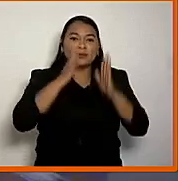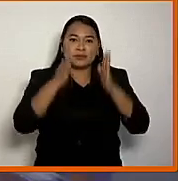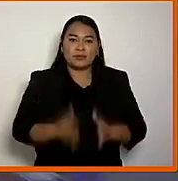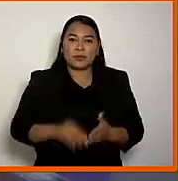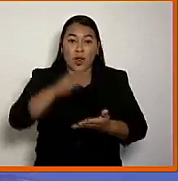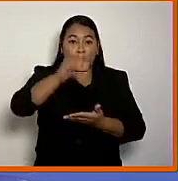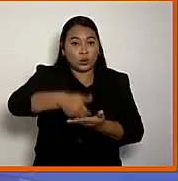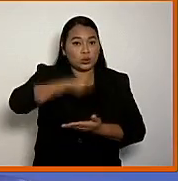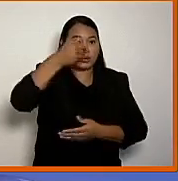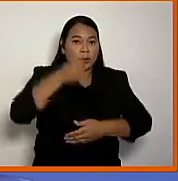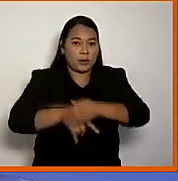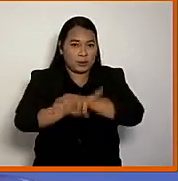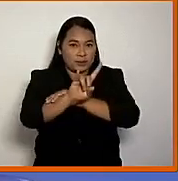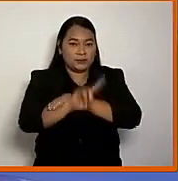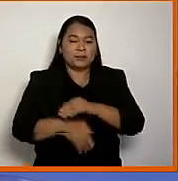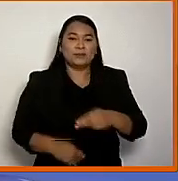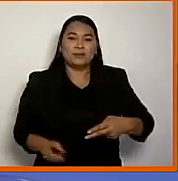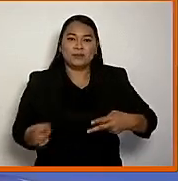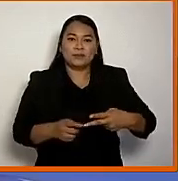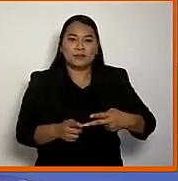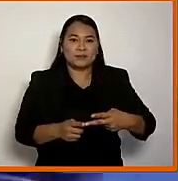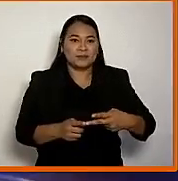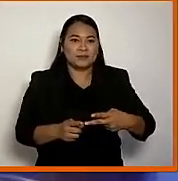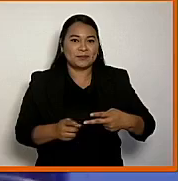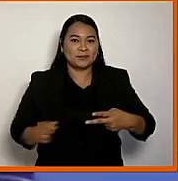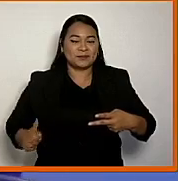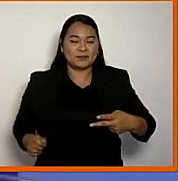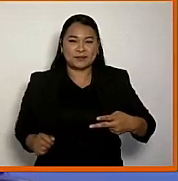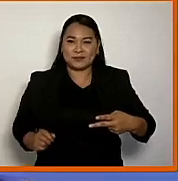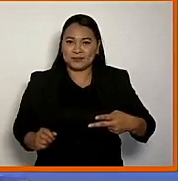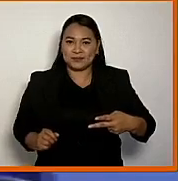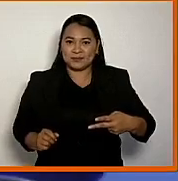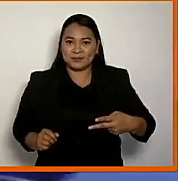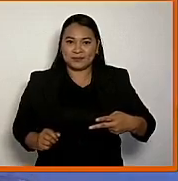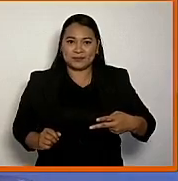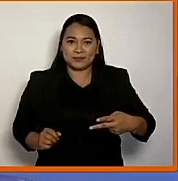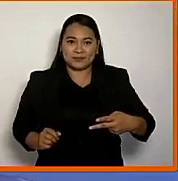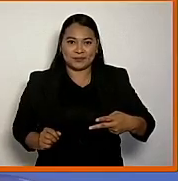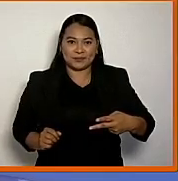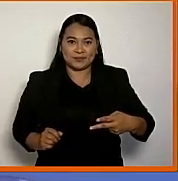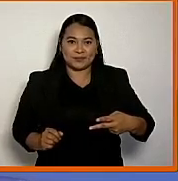de caracol. Con mucho gusto te voy a conocer tu segundo número ganador con su primer dígito.